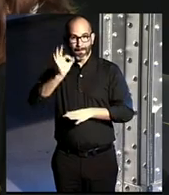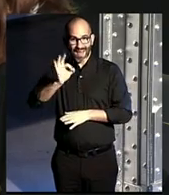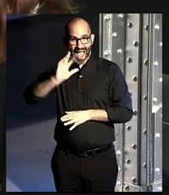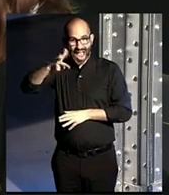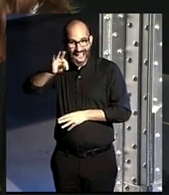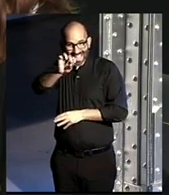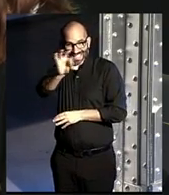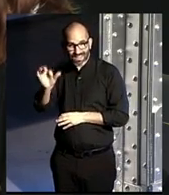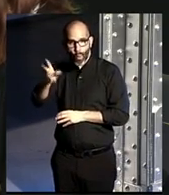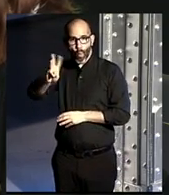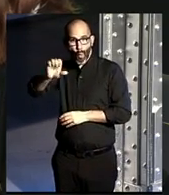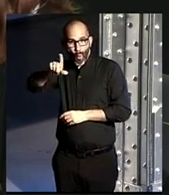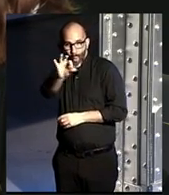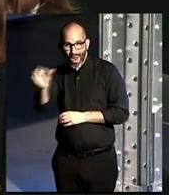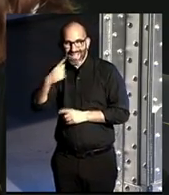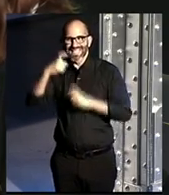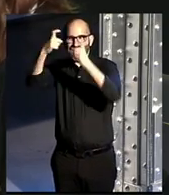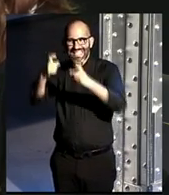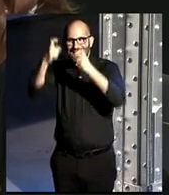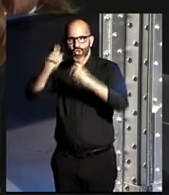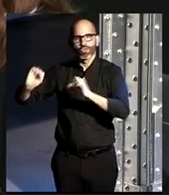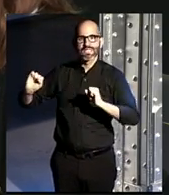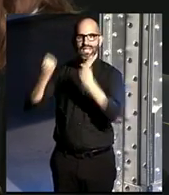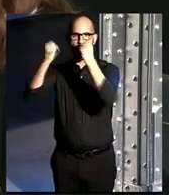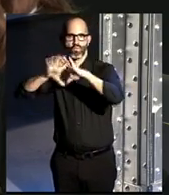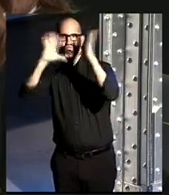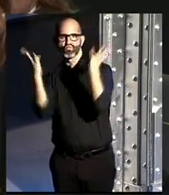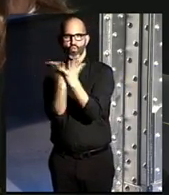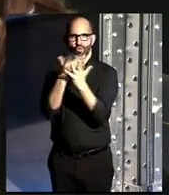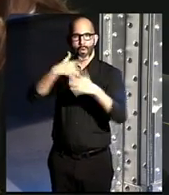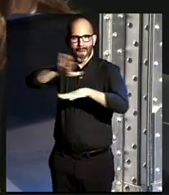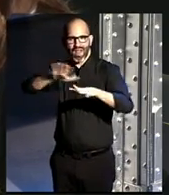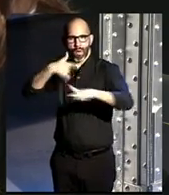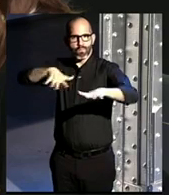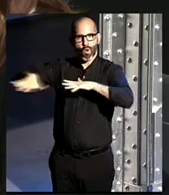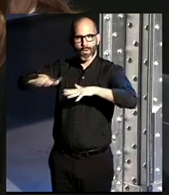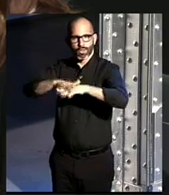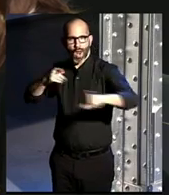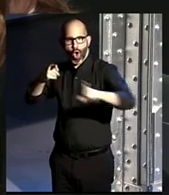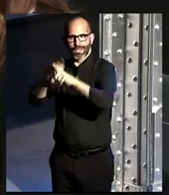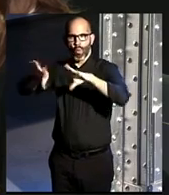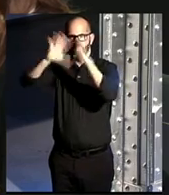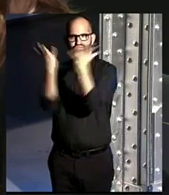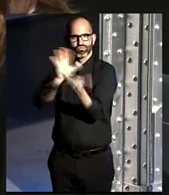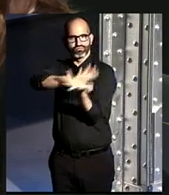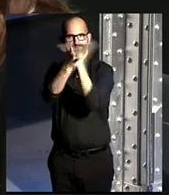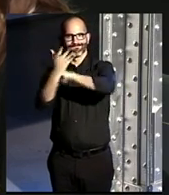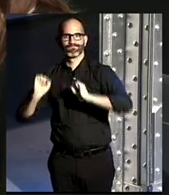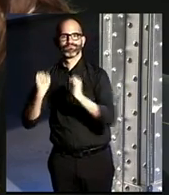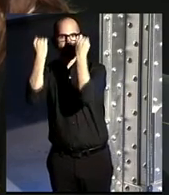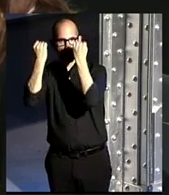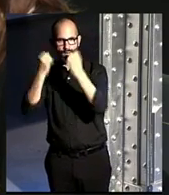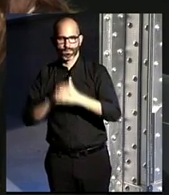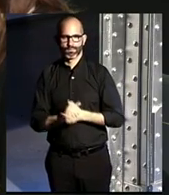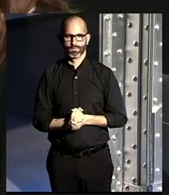un cambio de dirección. Intentó ser el salvador del mundo, una política con política a gran escala. Whereas Verne became